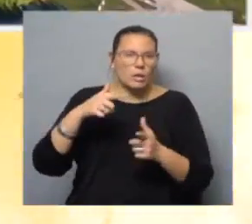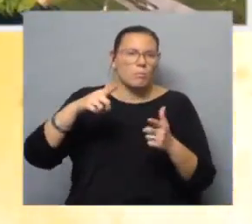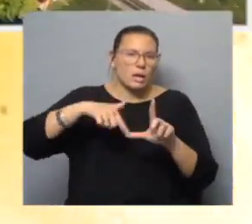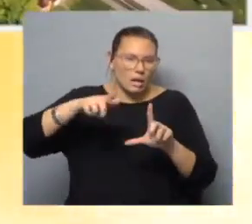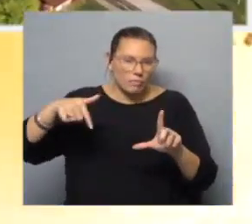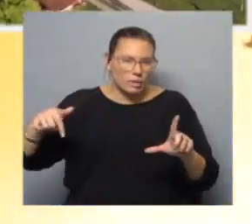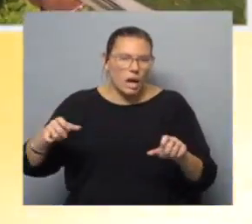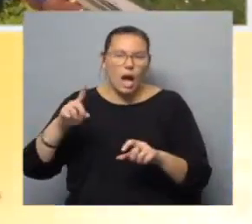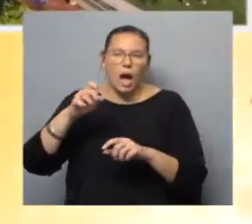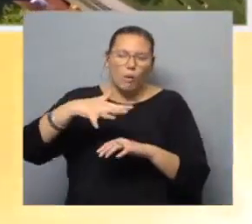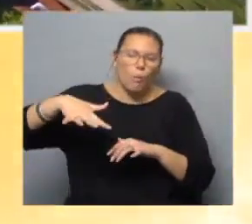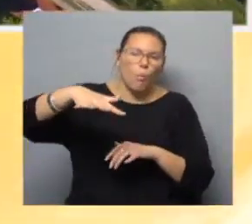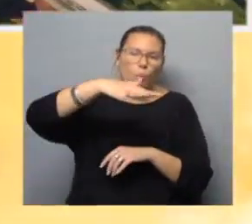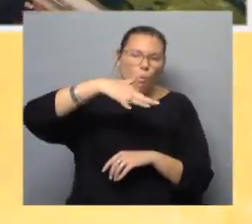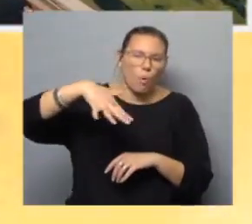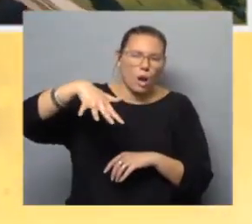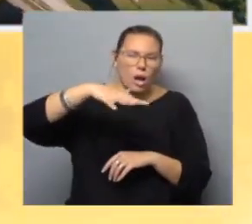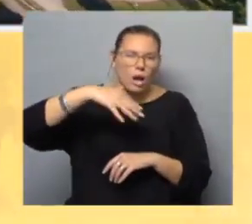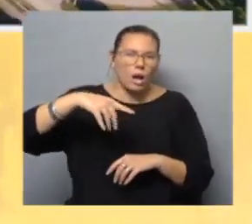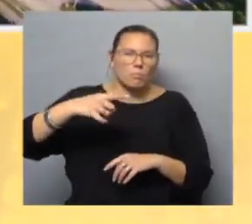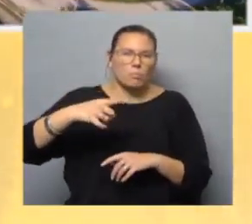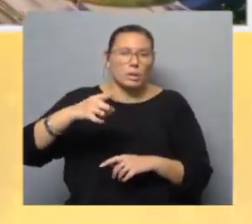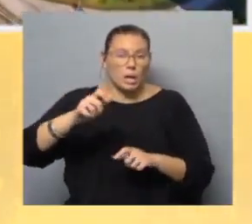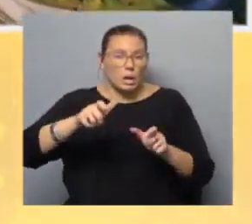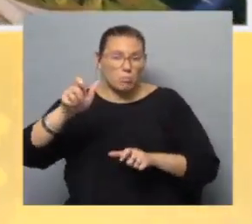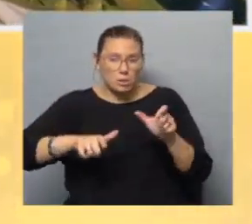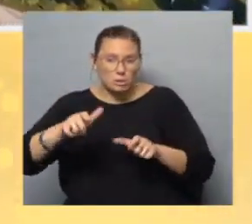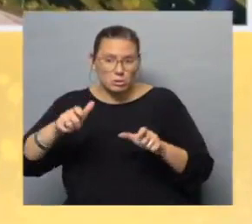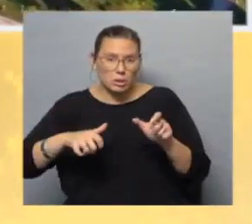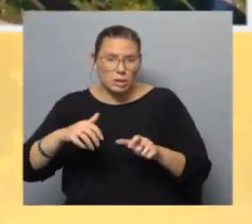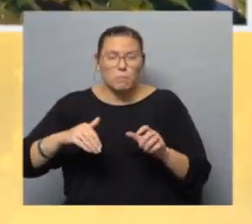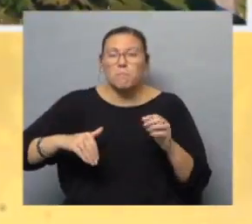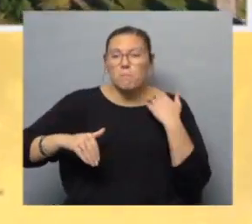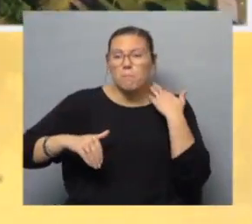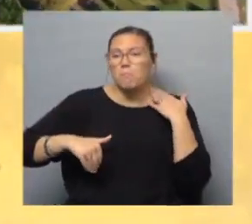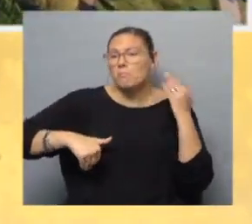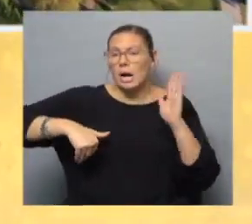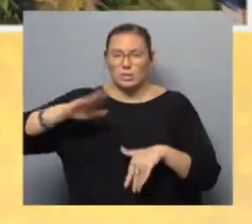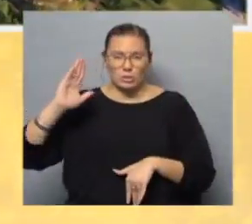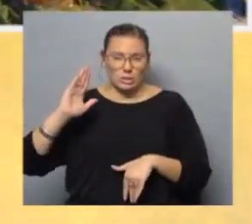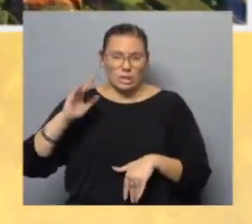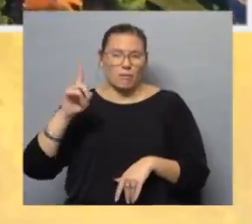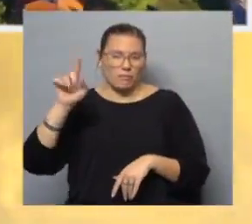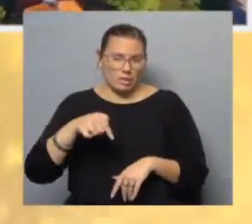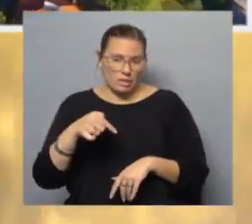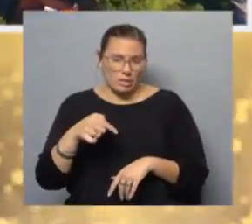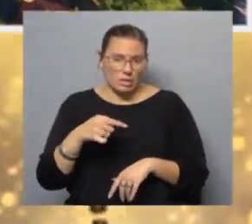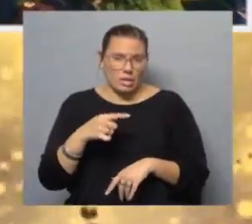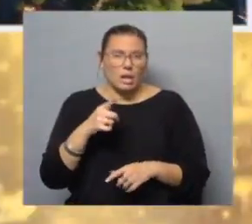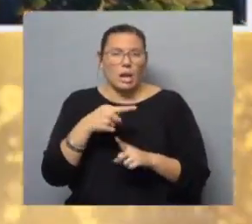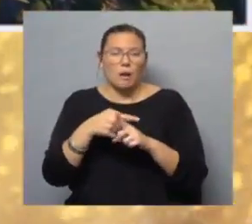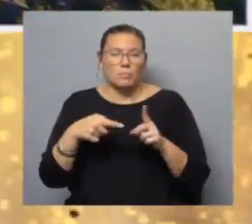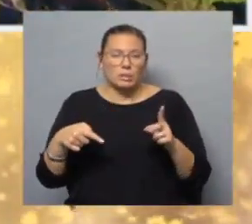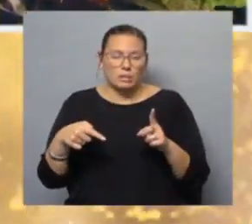agua superficial ampliamente para el abastecimiento humano domina la situación, porque claro, la mitad del país